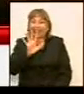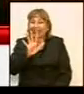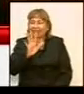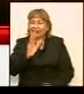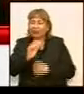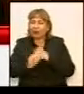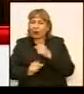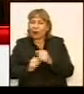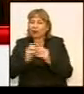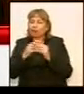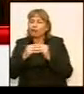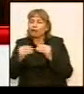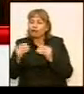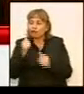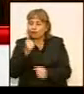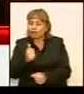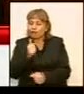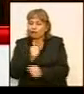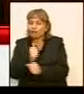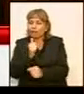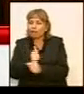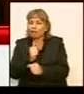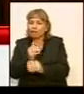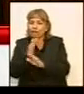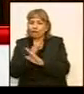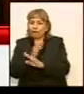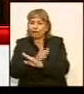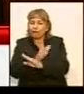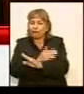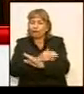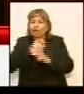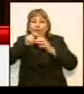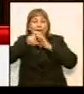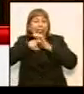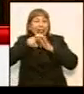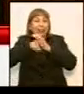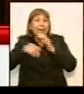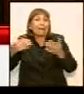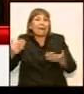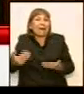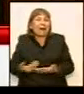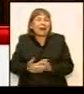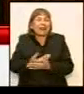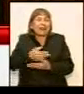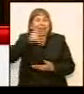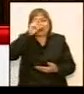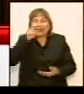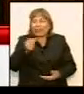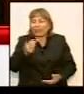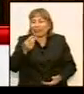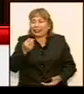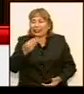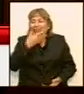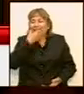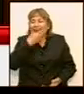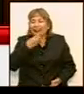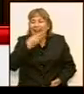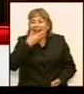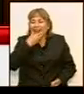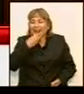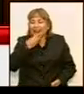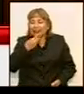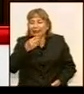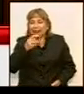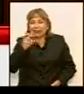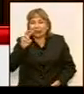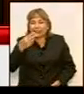de fructífera labor al servicio del desarrollo de la minería moderna en el Perú, Lima, 12 de